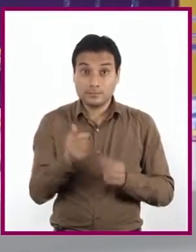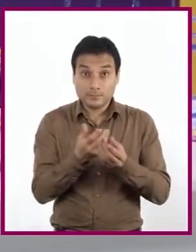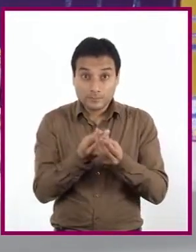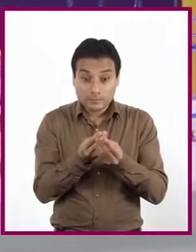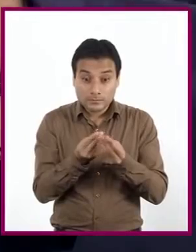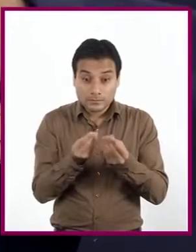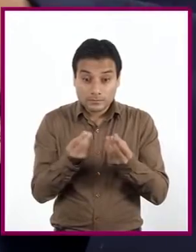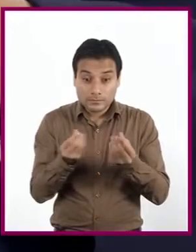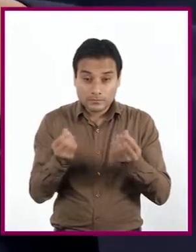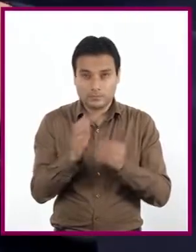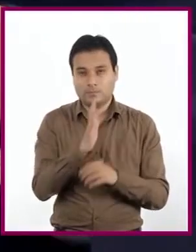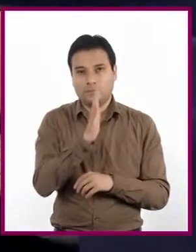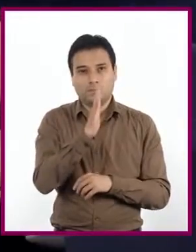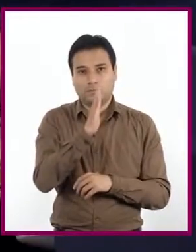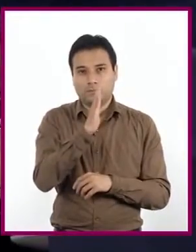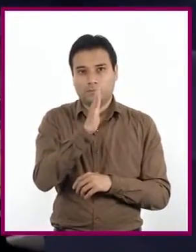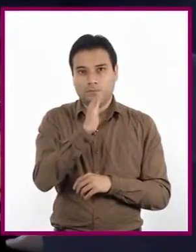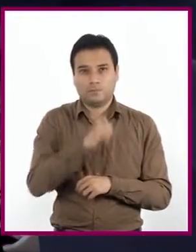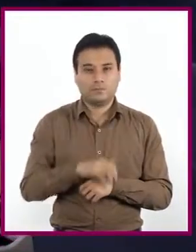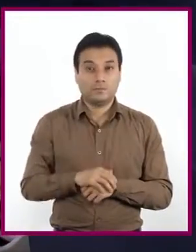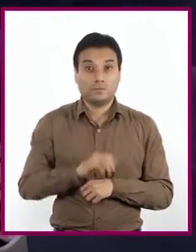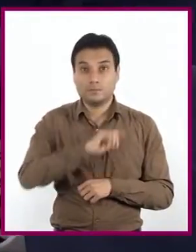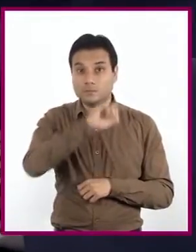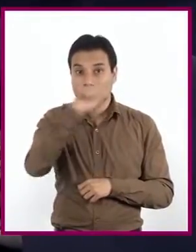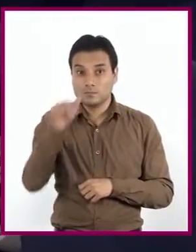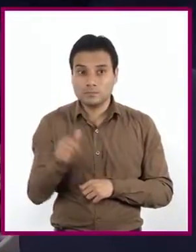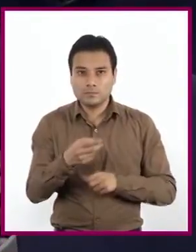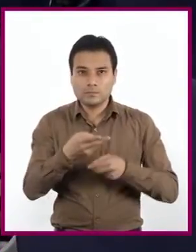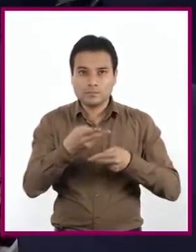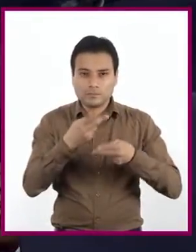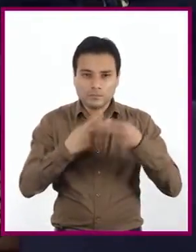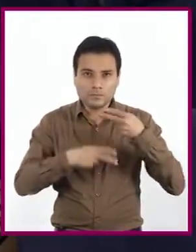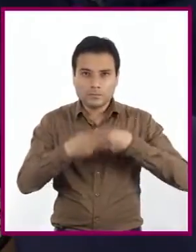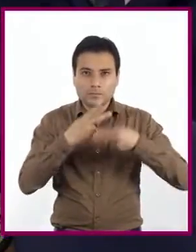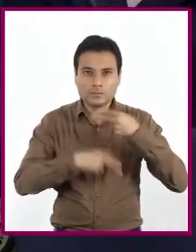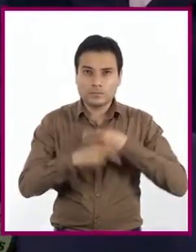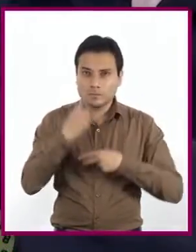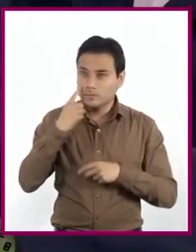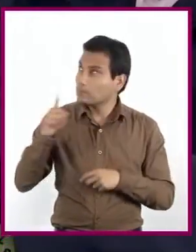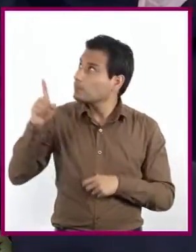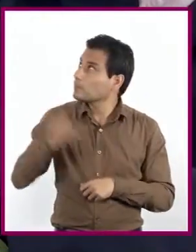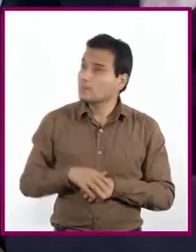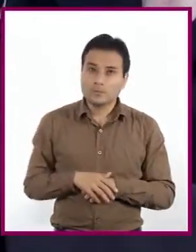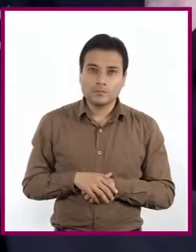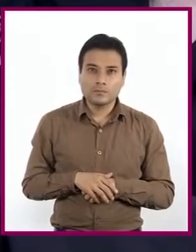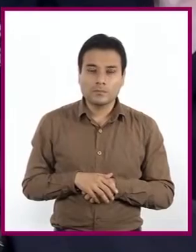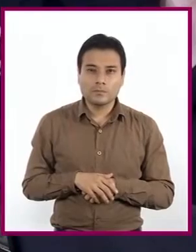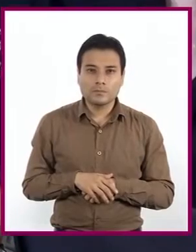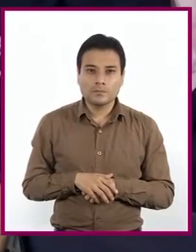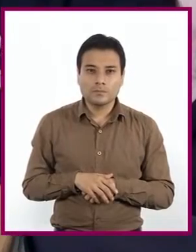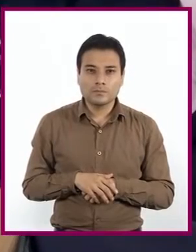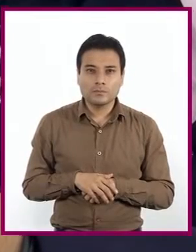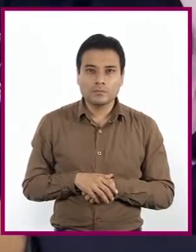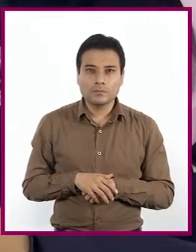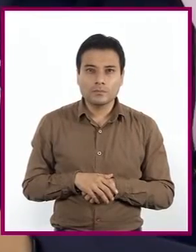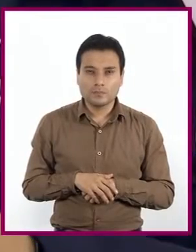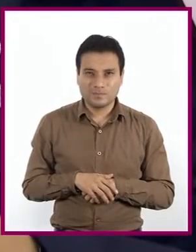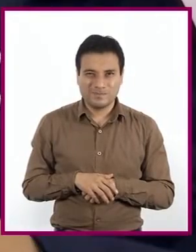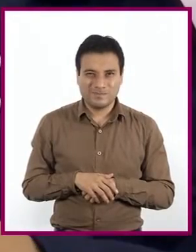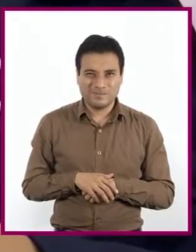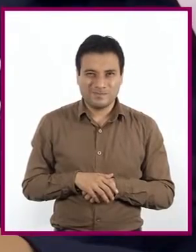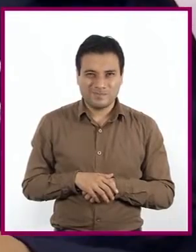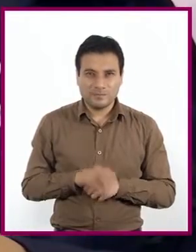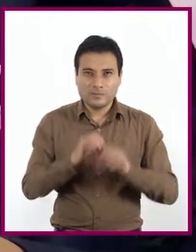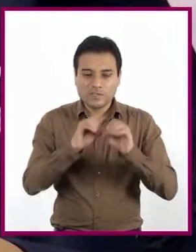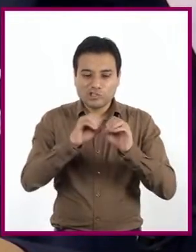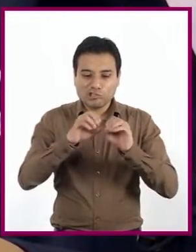lo que recristalizará en el estambre, como lo podemos ver aquí. Si